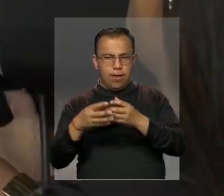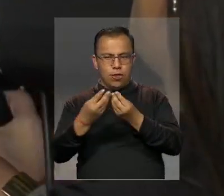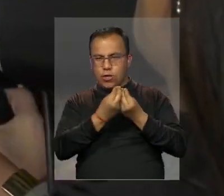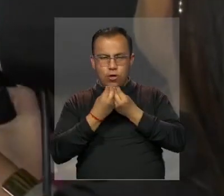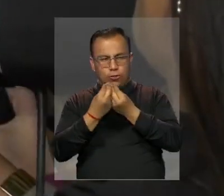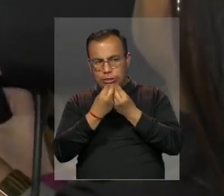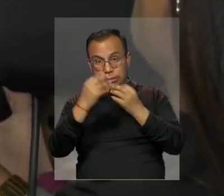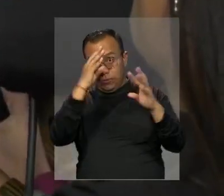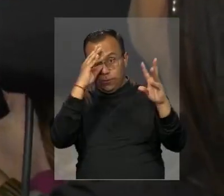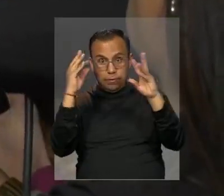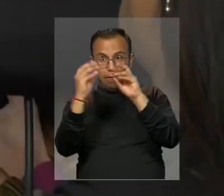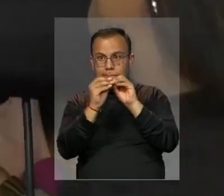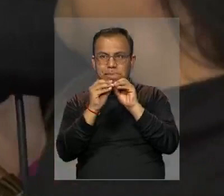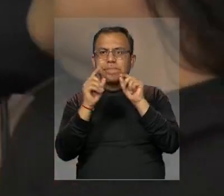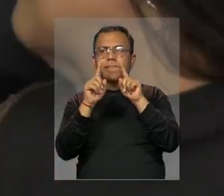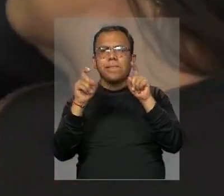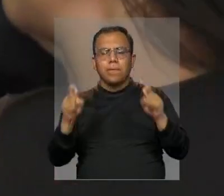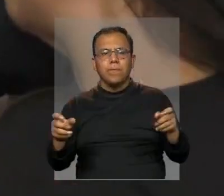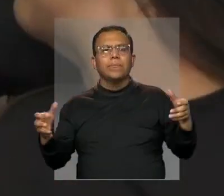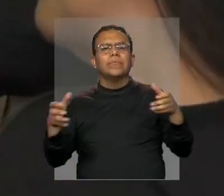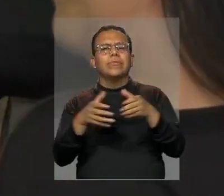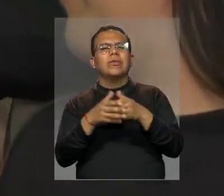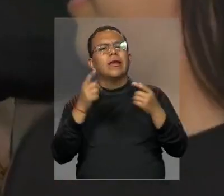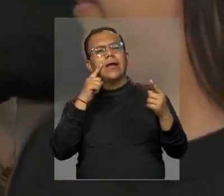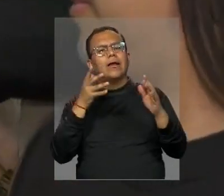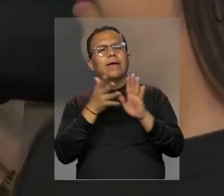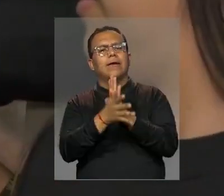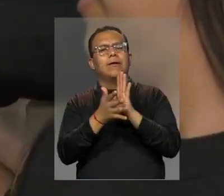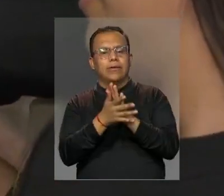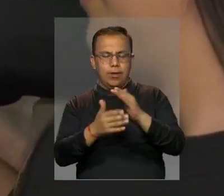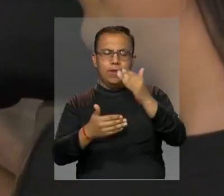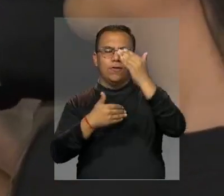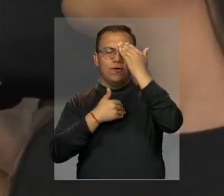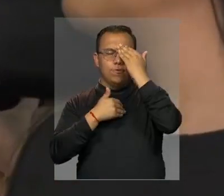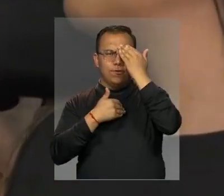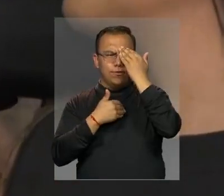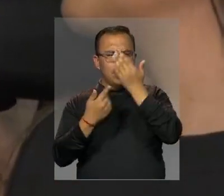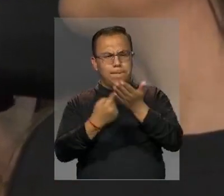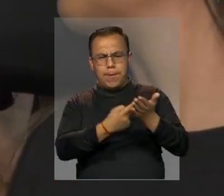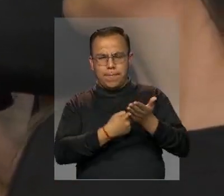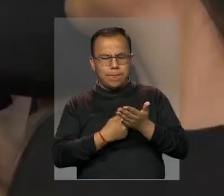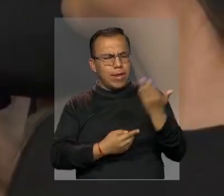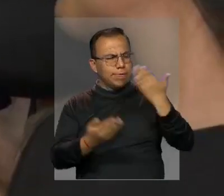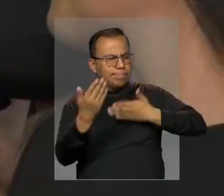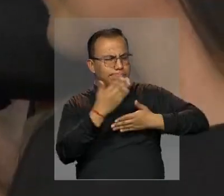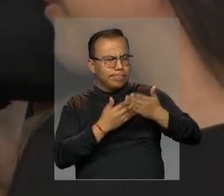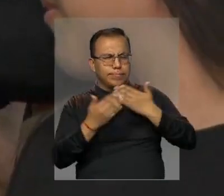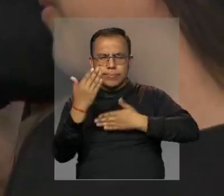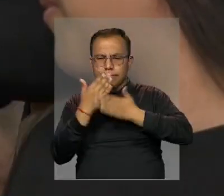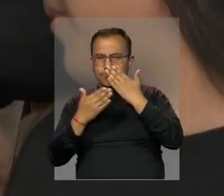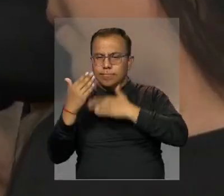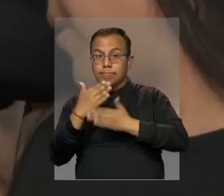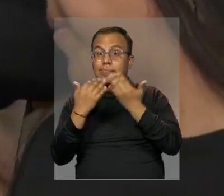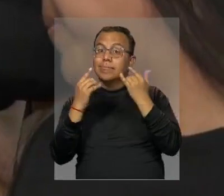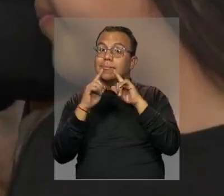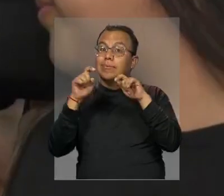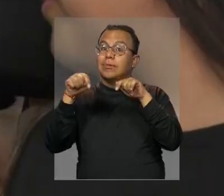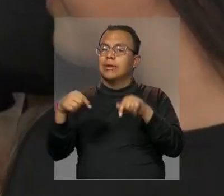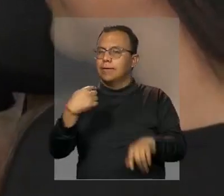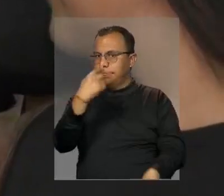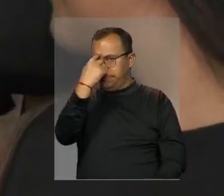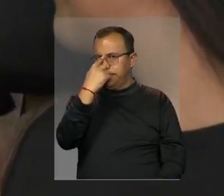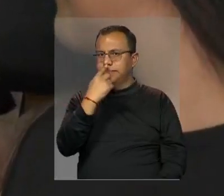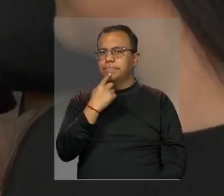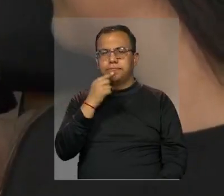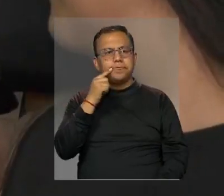a partir de una maduración consciente, una verificación de cada uno de los perfiles de